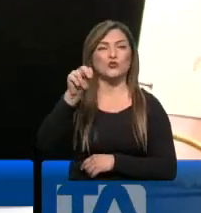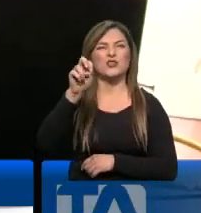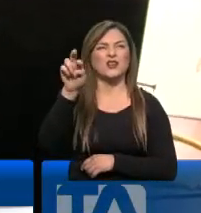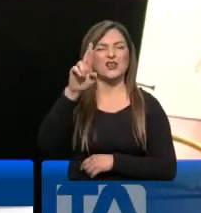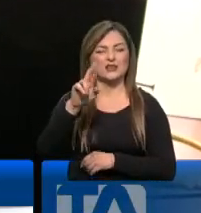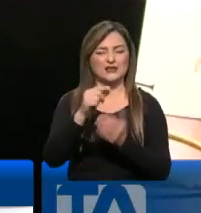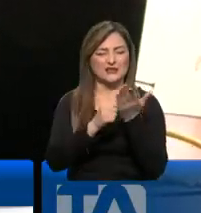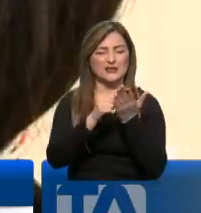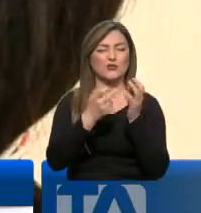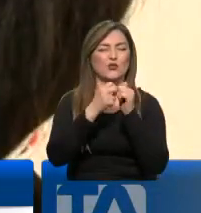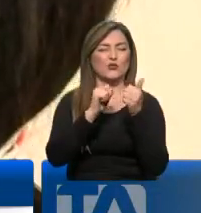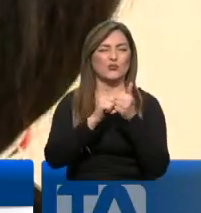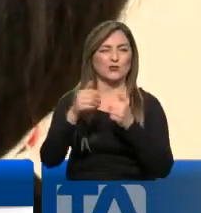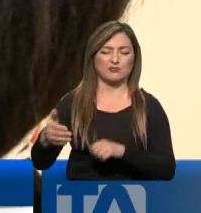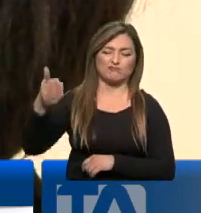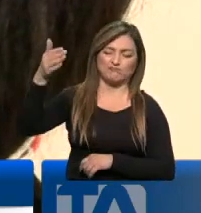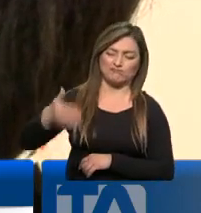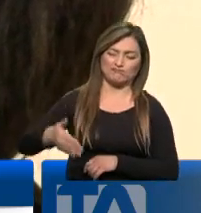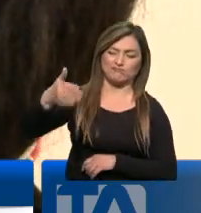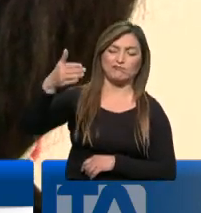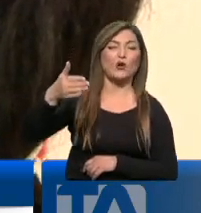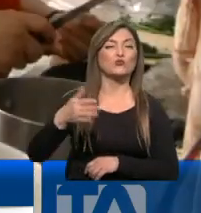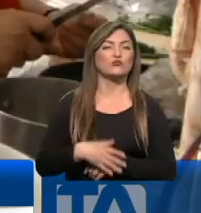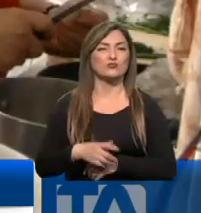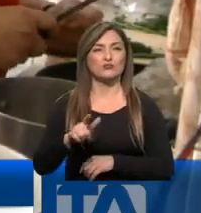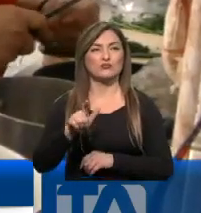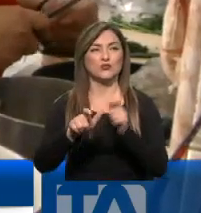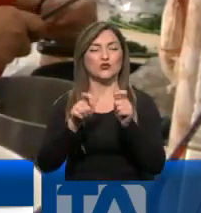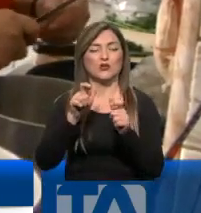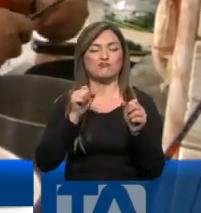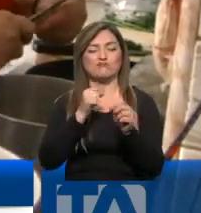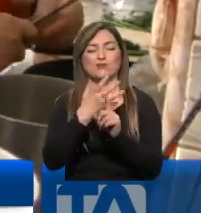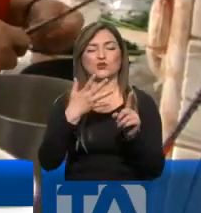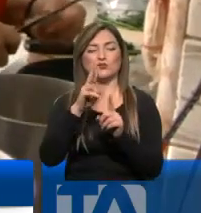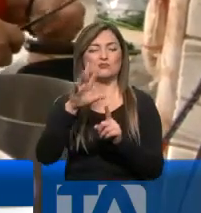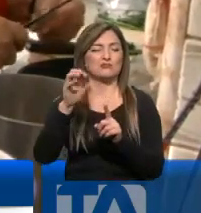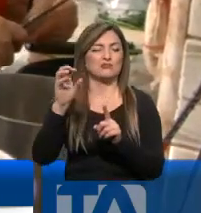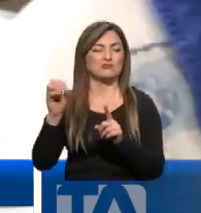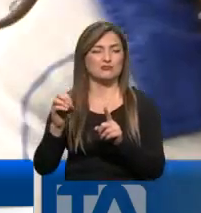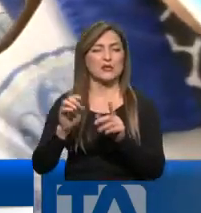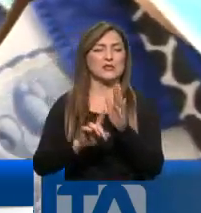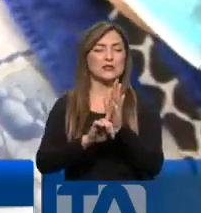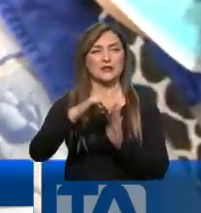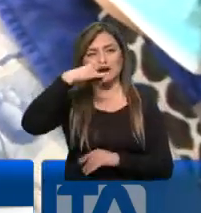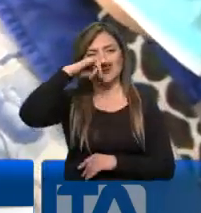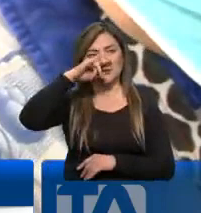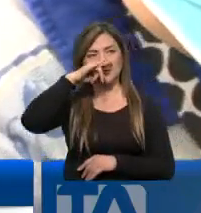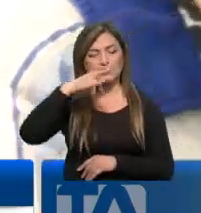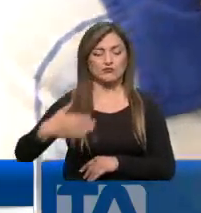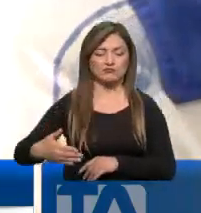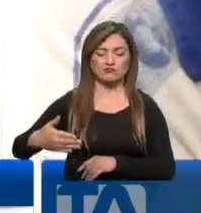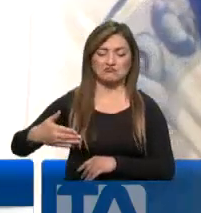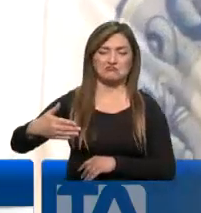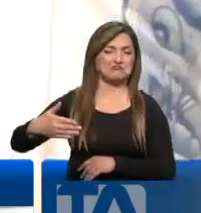alteración genética que afecta a una de cada 2.500 mujeres en el mundo y que dificulta el desarrollo de las niñas debido a la ausencia